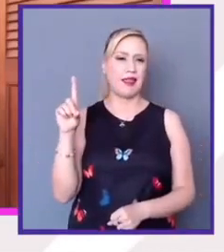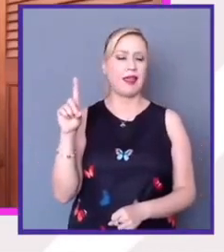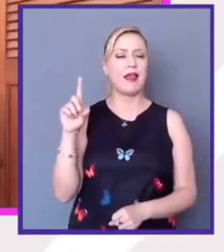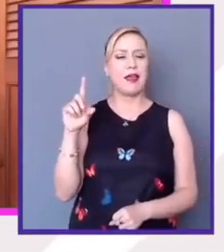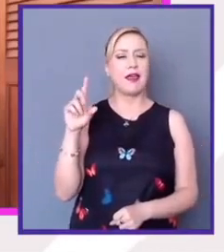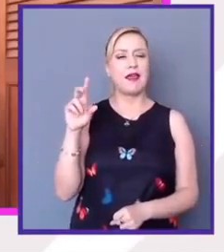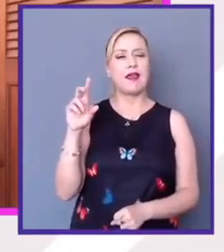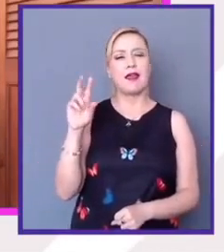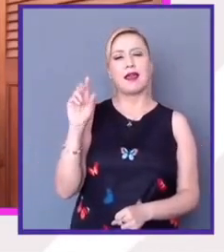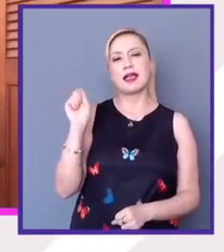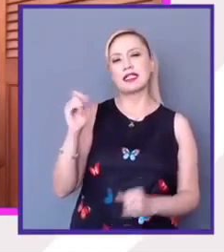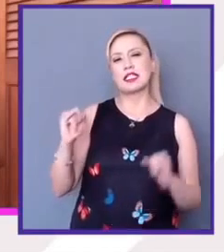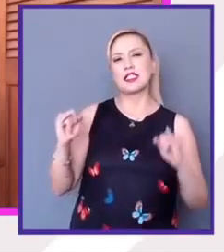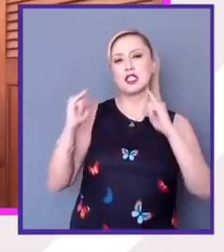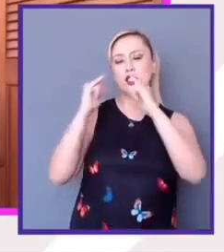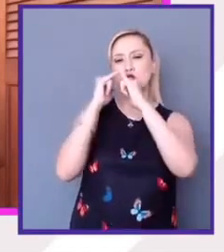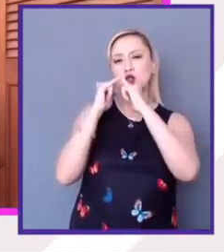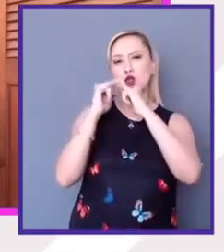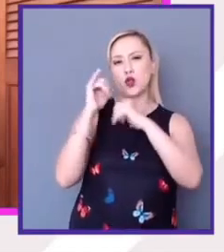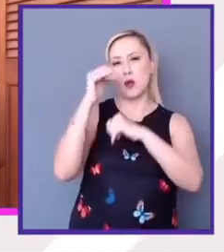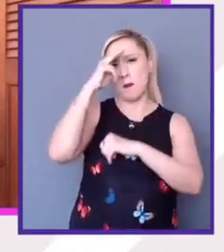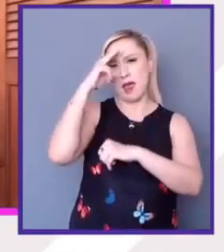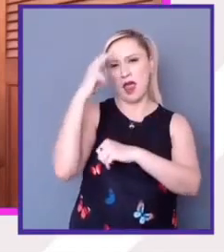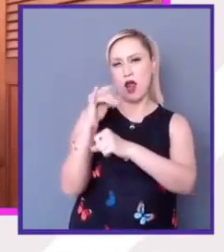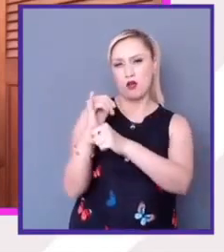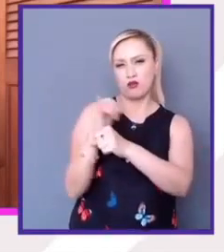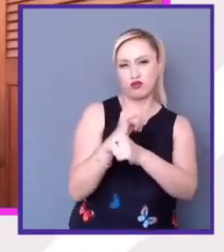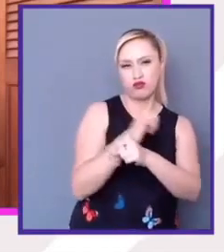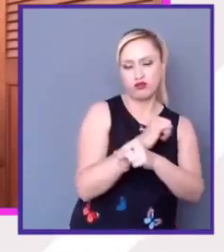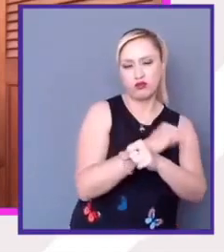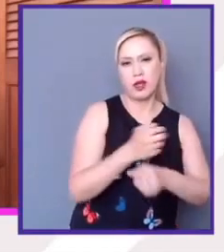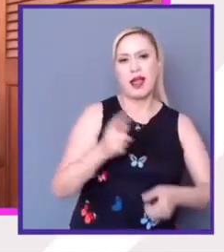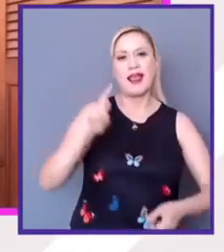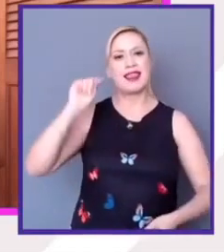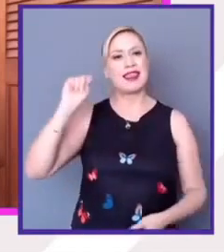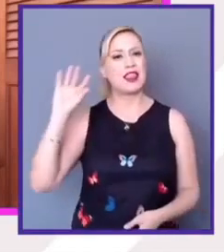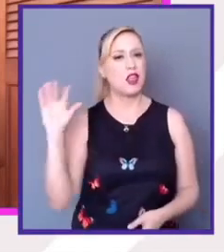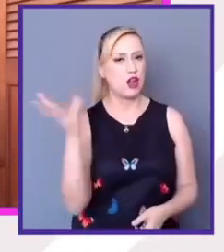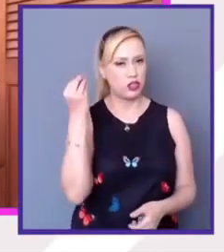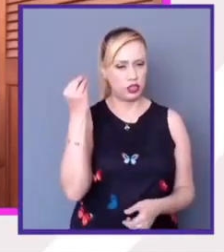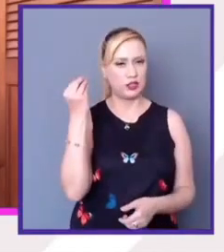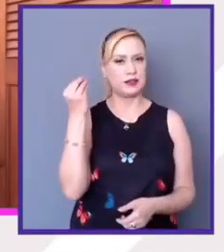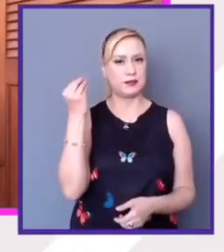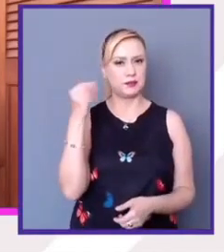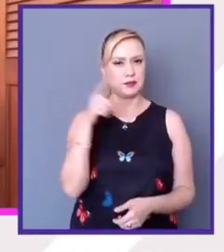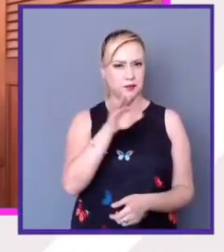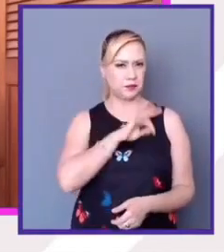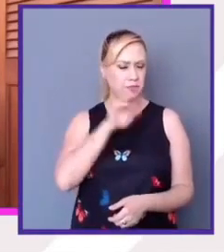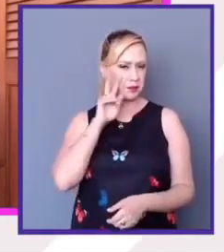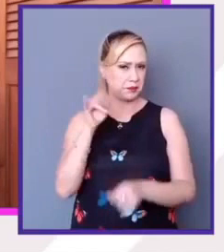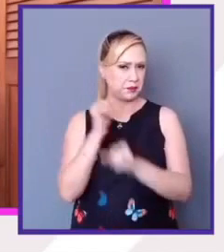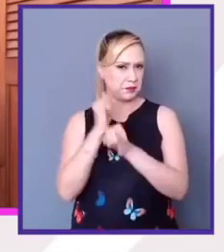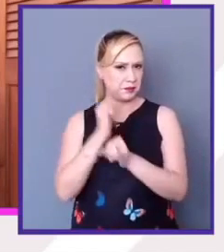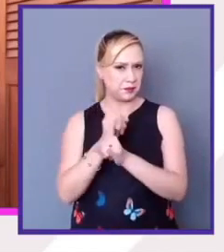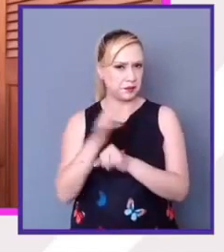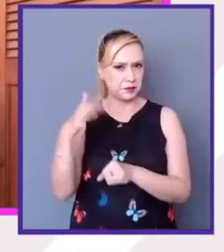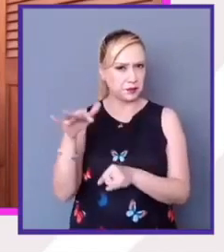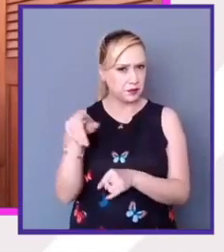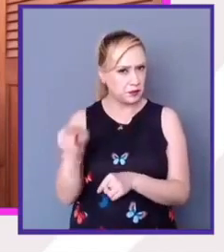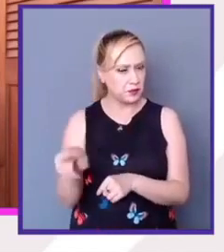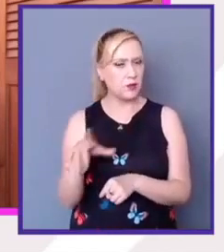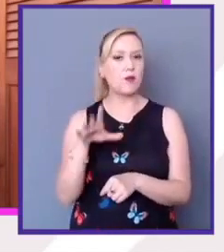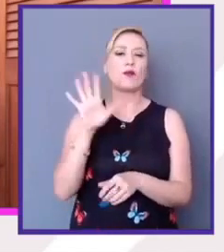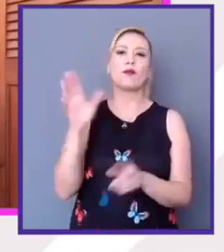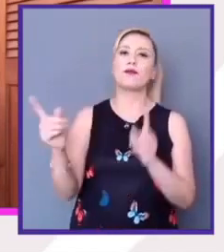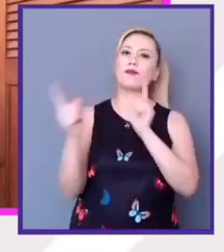con el Instituto Mexicano de la Competitividad, el Lincoln del Technologies, y en el cual, lo pueden buscar en internet, se entrevistó a José Antonio